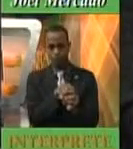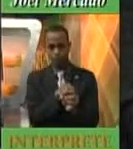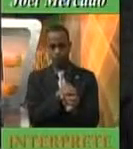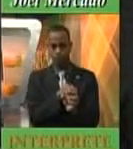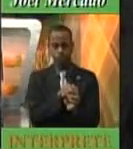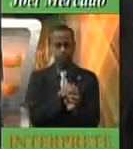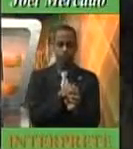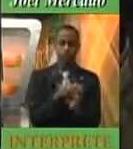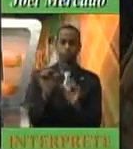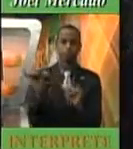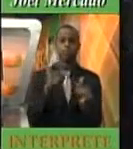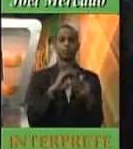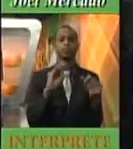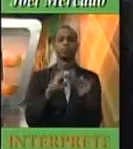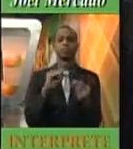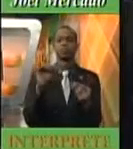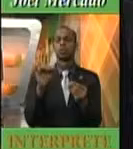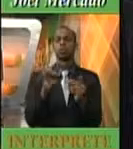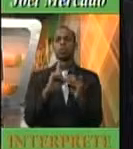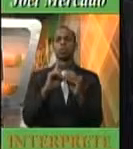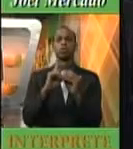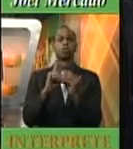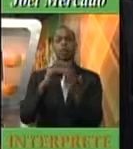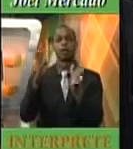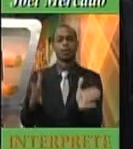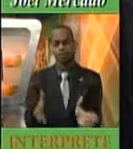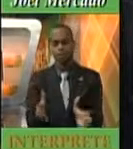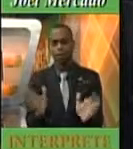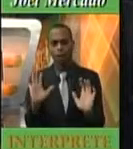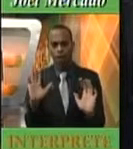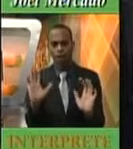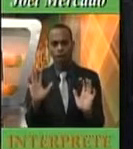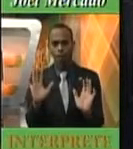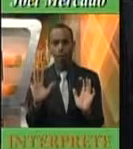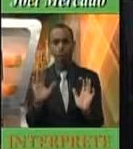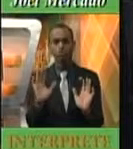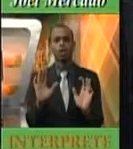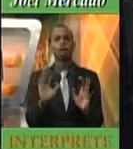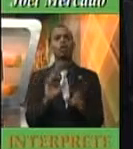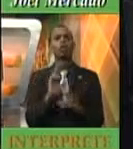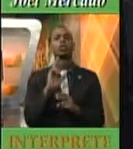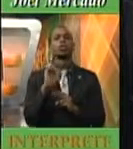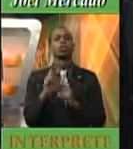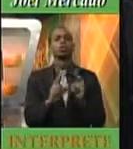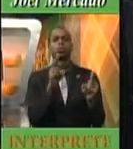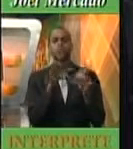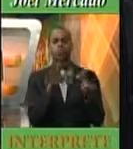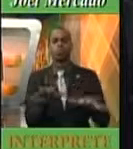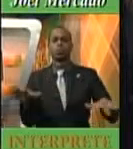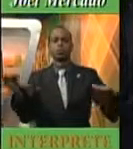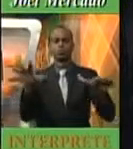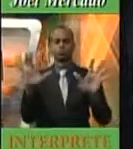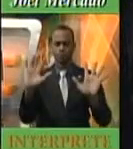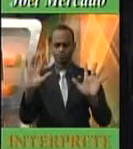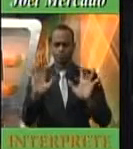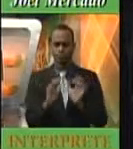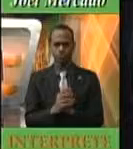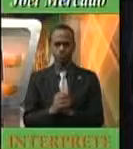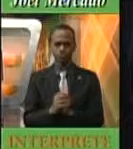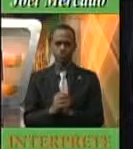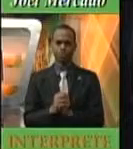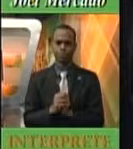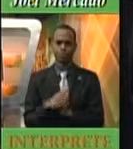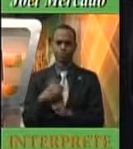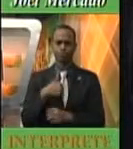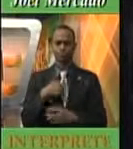tan grande como decir los discapacitados. Claro. Porque ese es el universo en términos reales. Yo